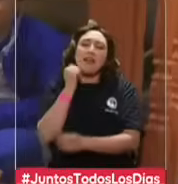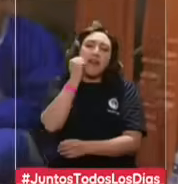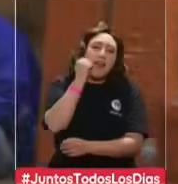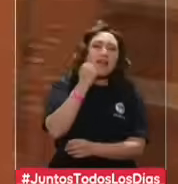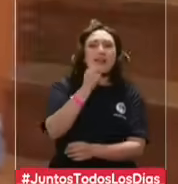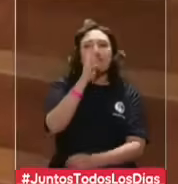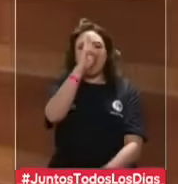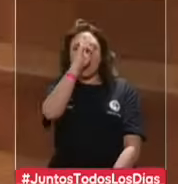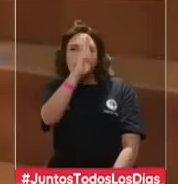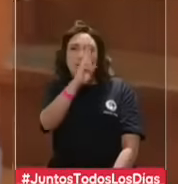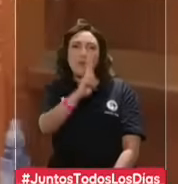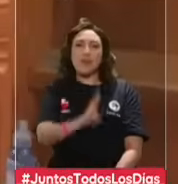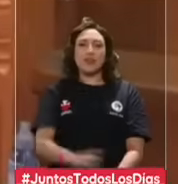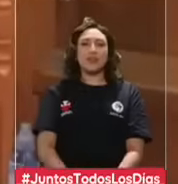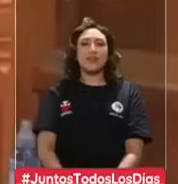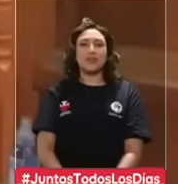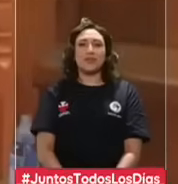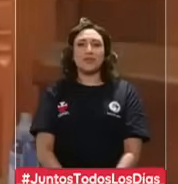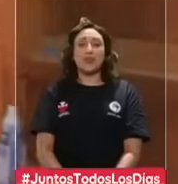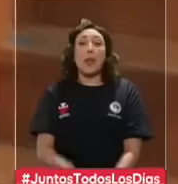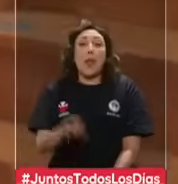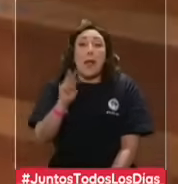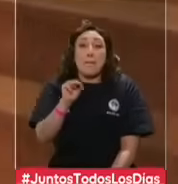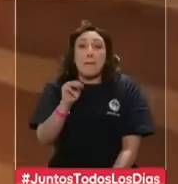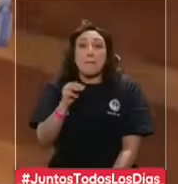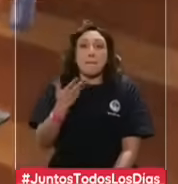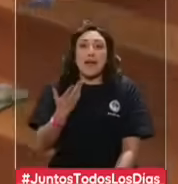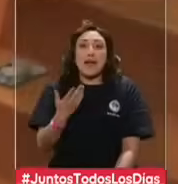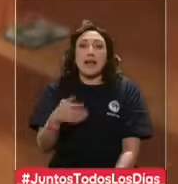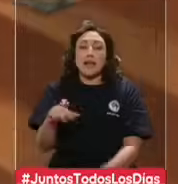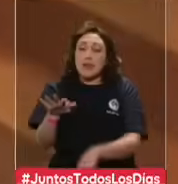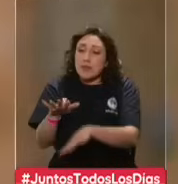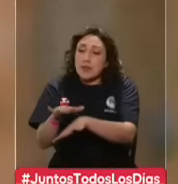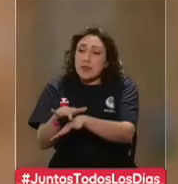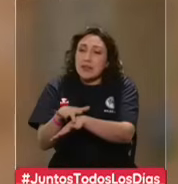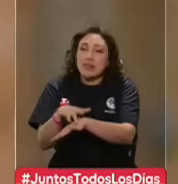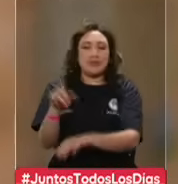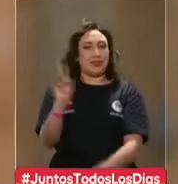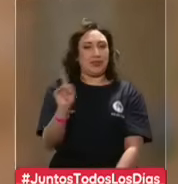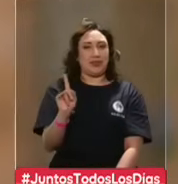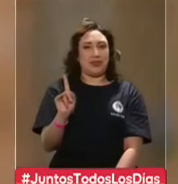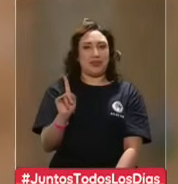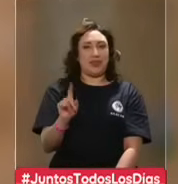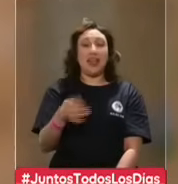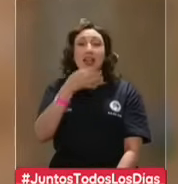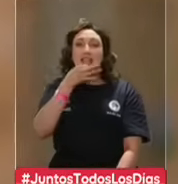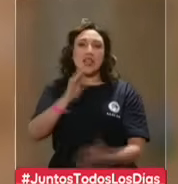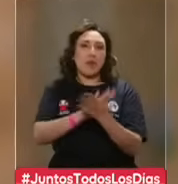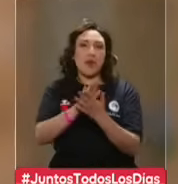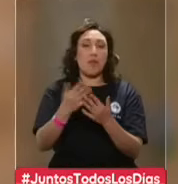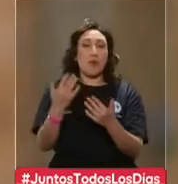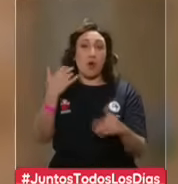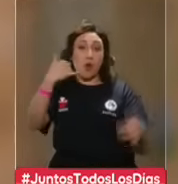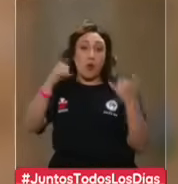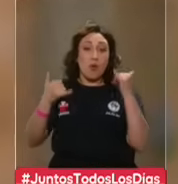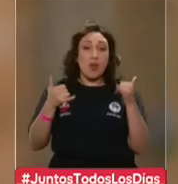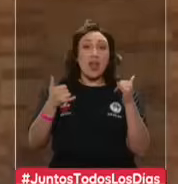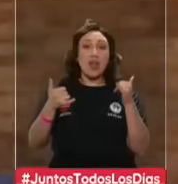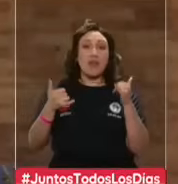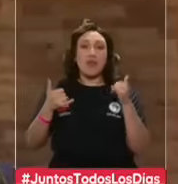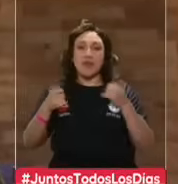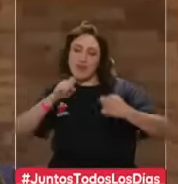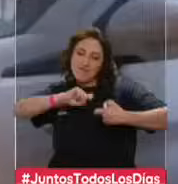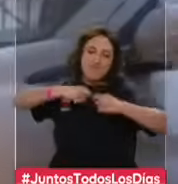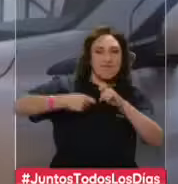respeto. La mamá es lo menos delicado que les podía haber tocado. El Lautaro me dice, juguemos a las batallas, pero sácate el